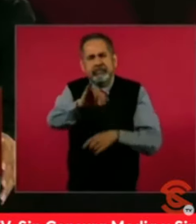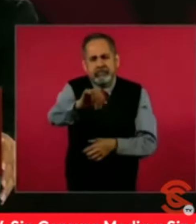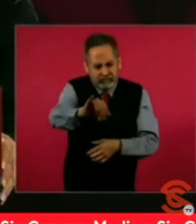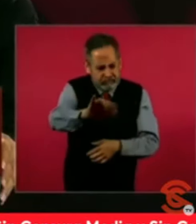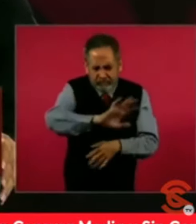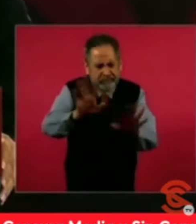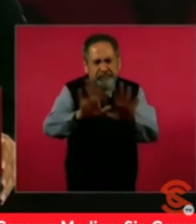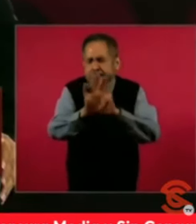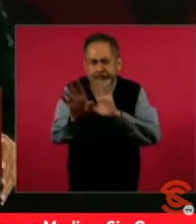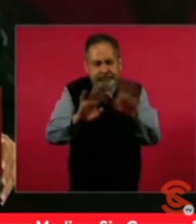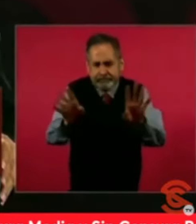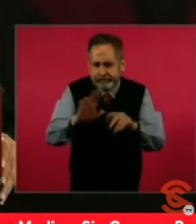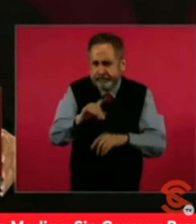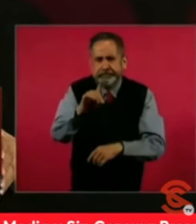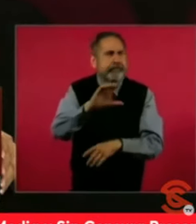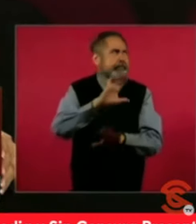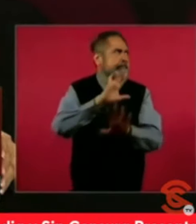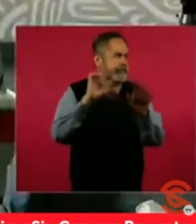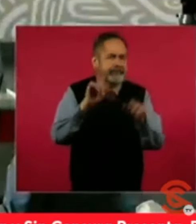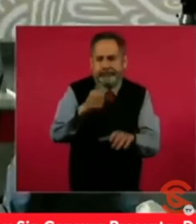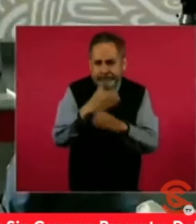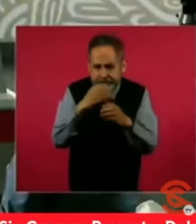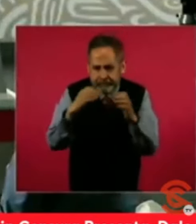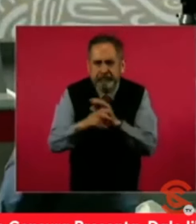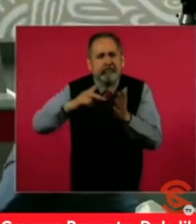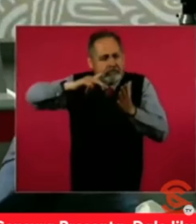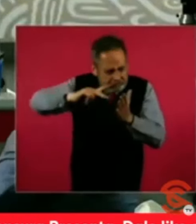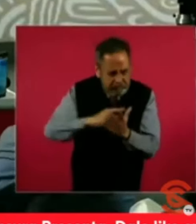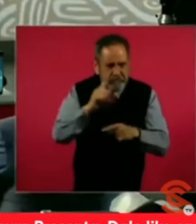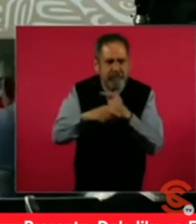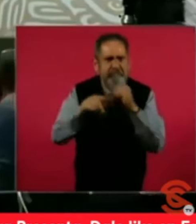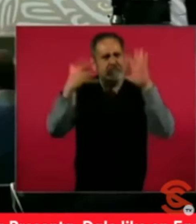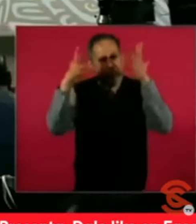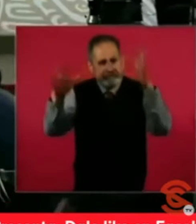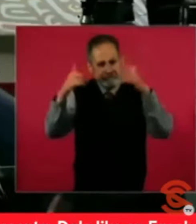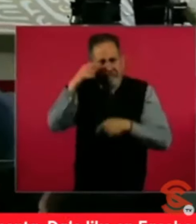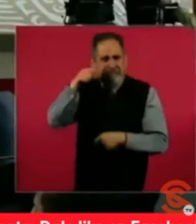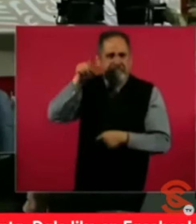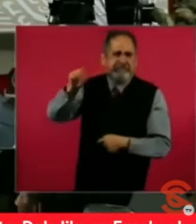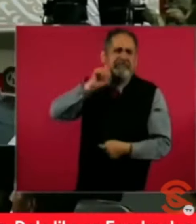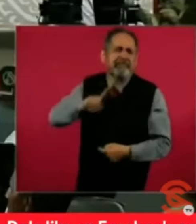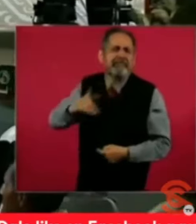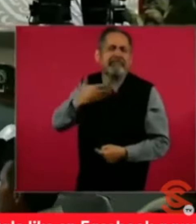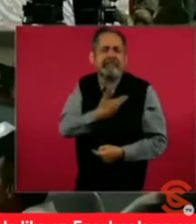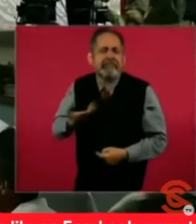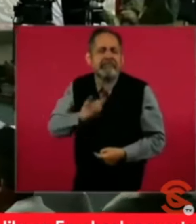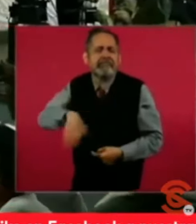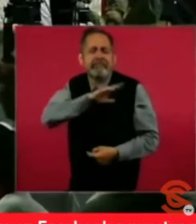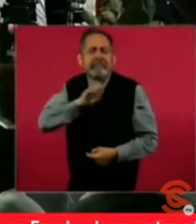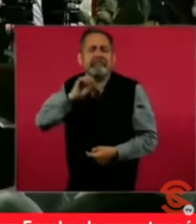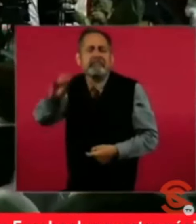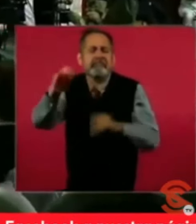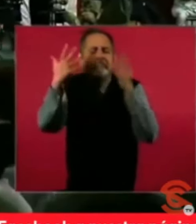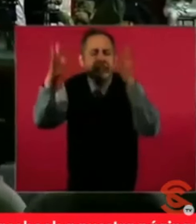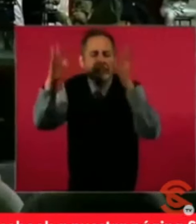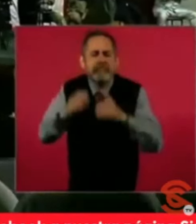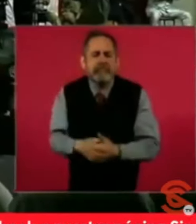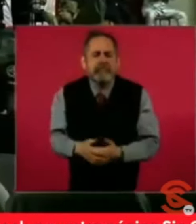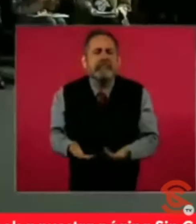eso no es correcto. A ver, otro aplauso para la presidenta. Bueno, tómele. Ahí está, mire.